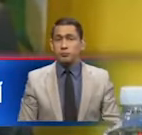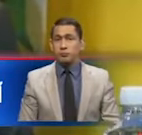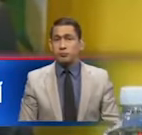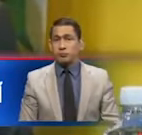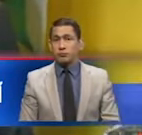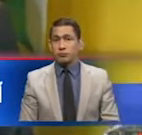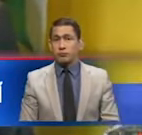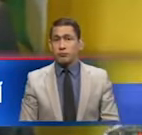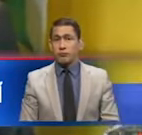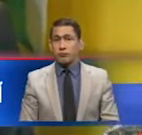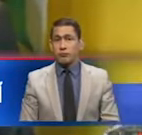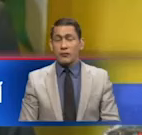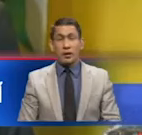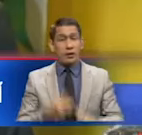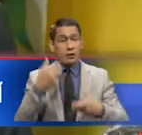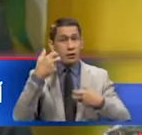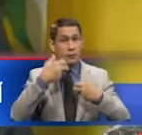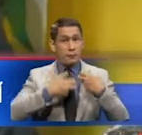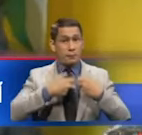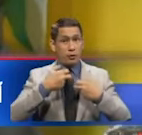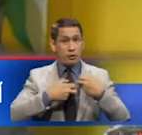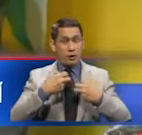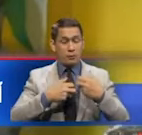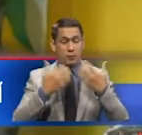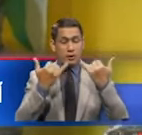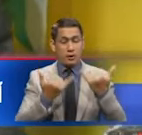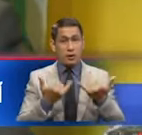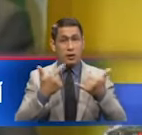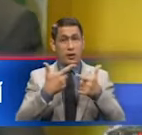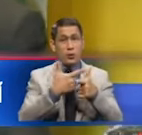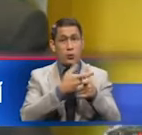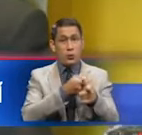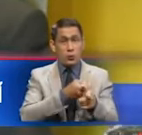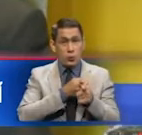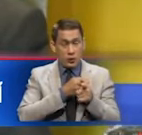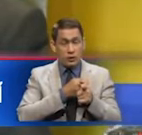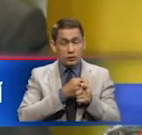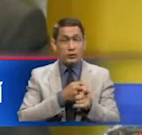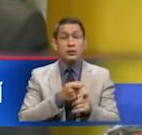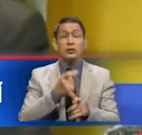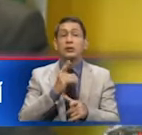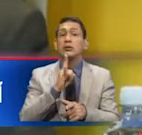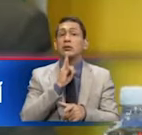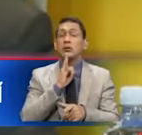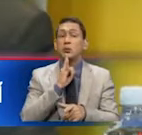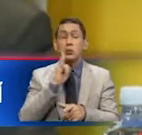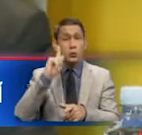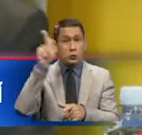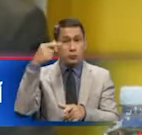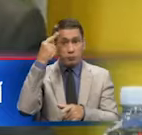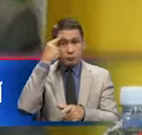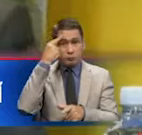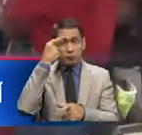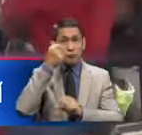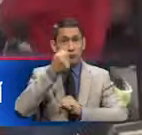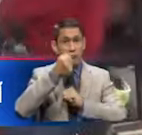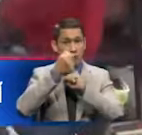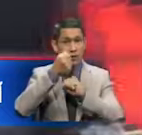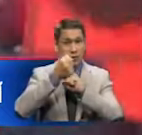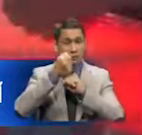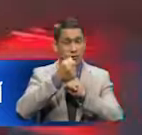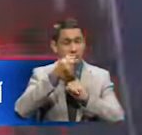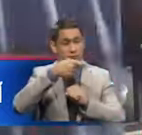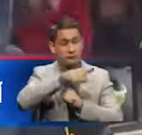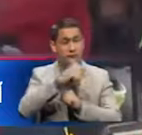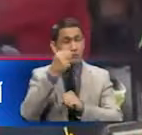Dada esta necesidad cada vez más urgente, hoy anunció que el Departamento de Defensa de Estados Unidos está duplicando su apoyo aprobado para la